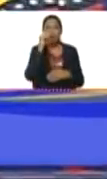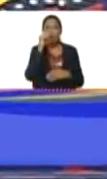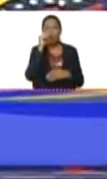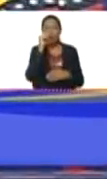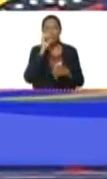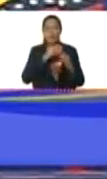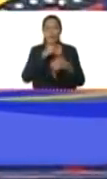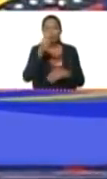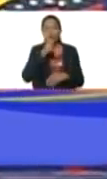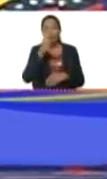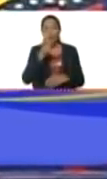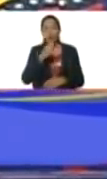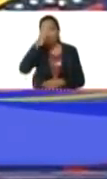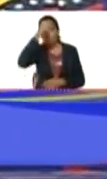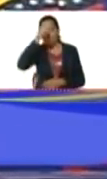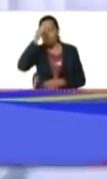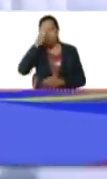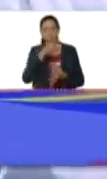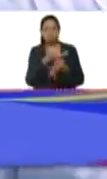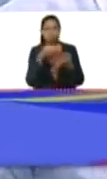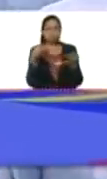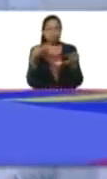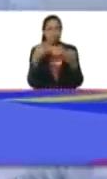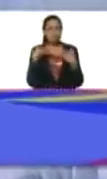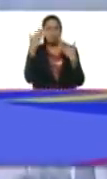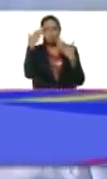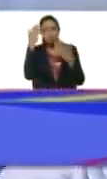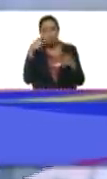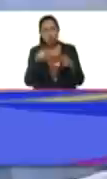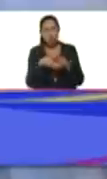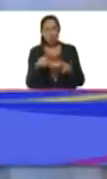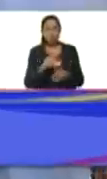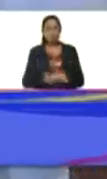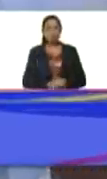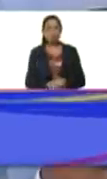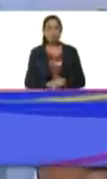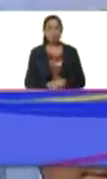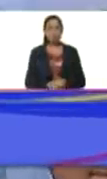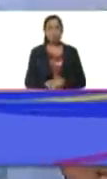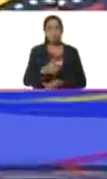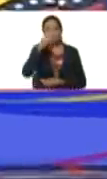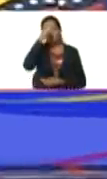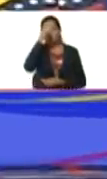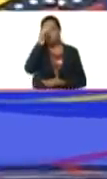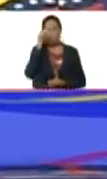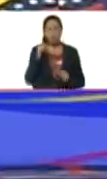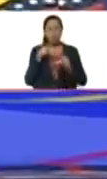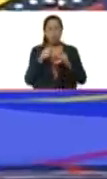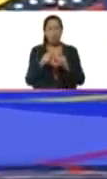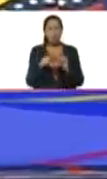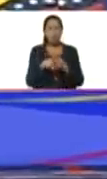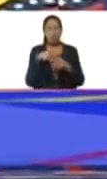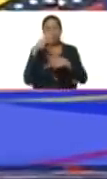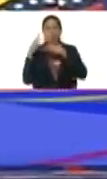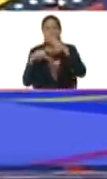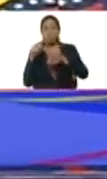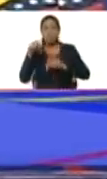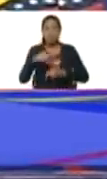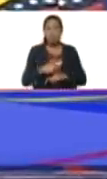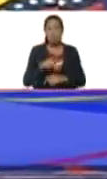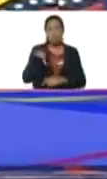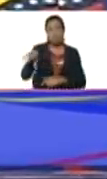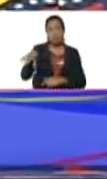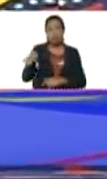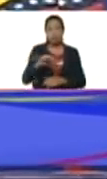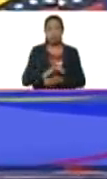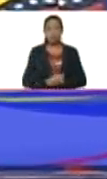domingos. Dale mis saludos, José Vicente. Los domingos fija la pauta política del país.